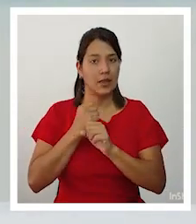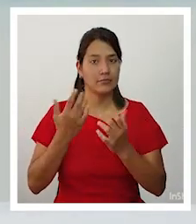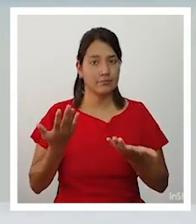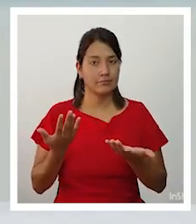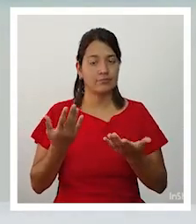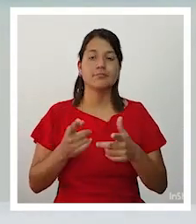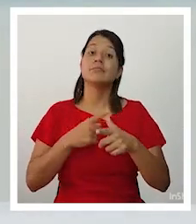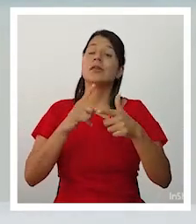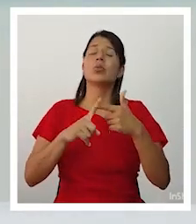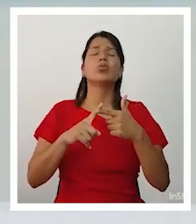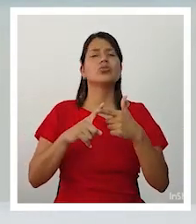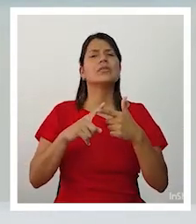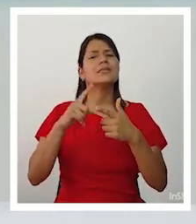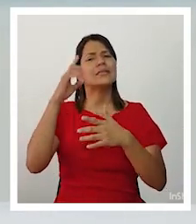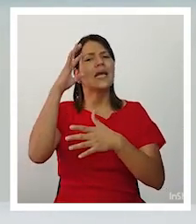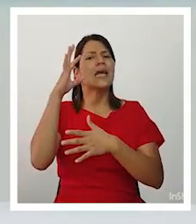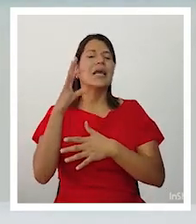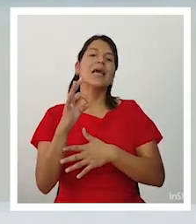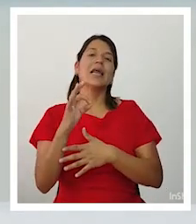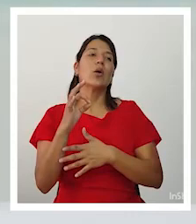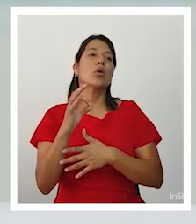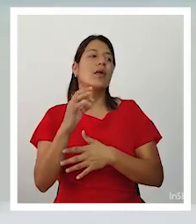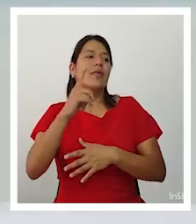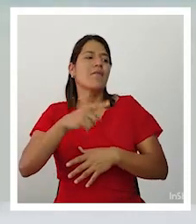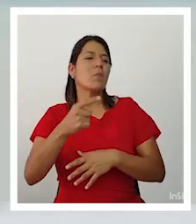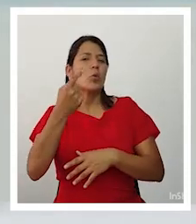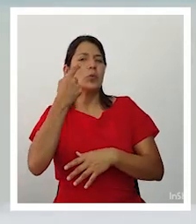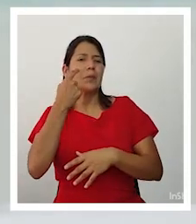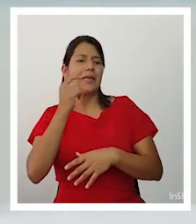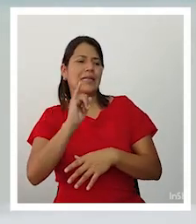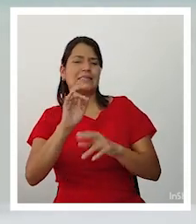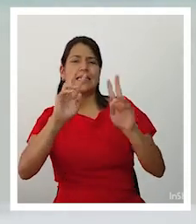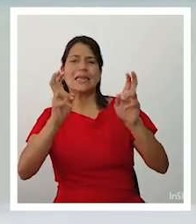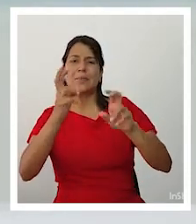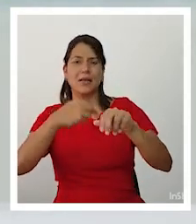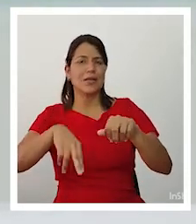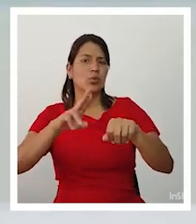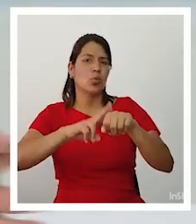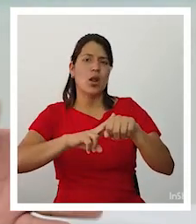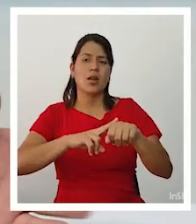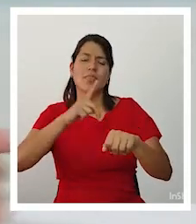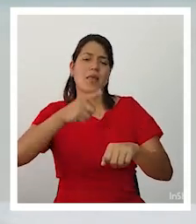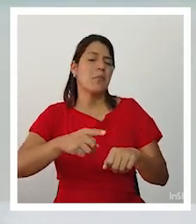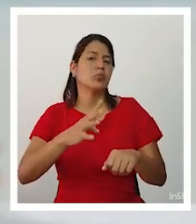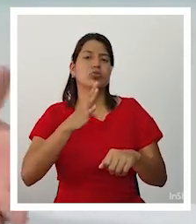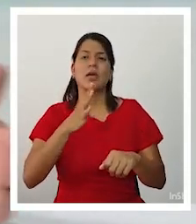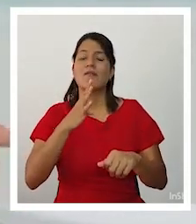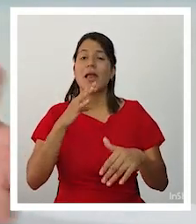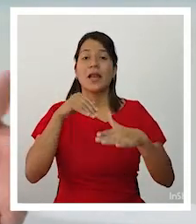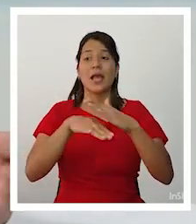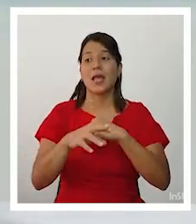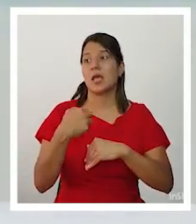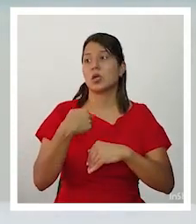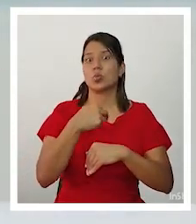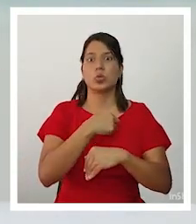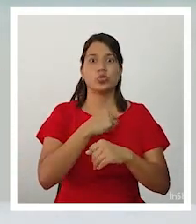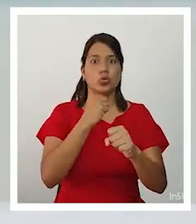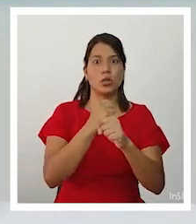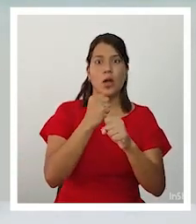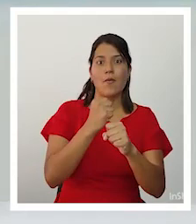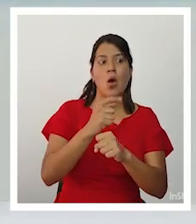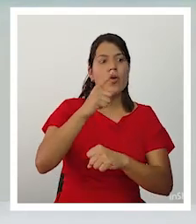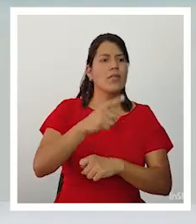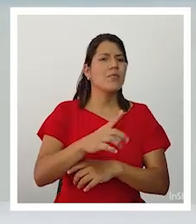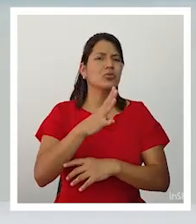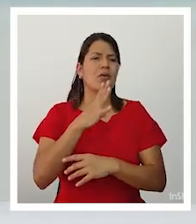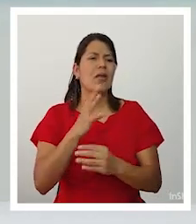creo que por acá tenemos que naturalizar el tema, tenemos que hablarlo en nuestras mesas de trabajo, tenemos que hablarlo